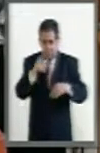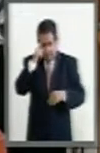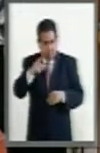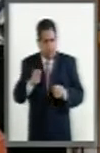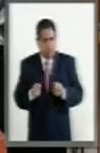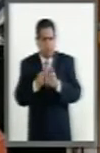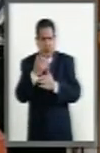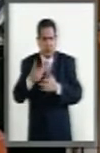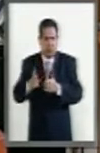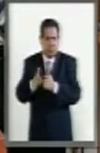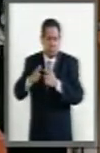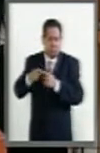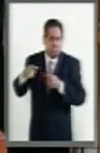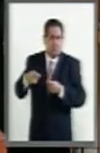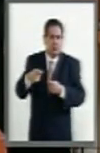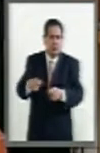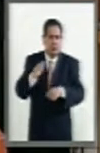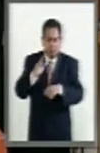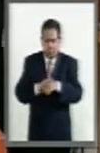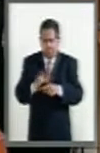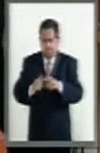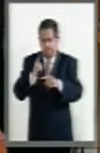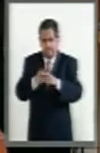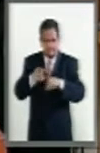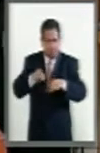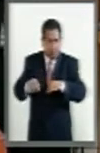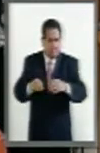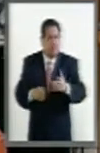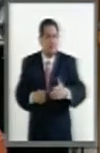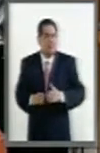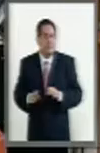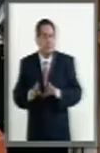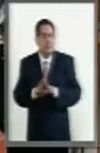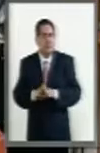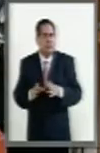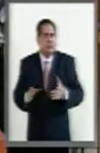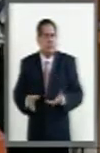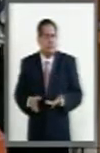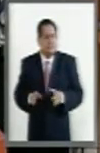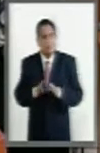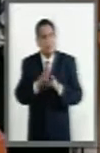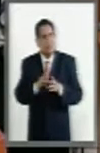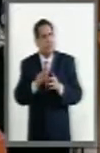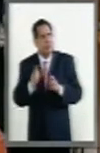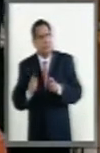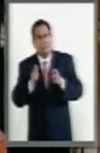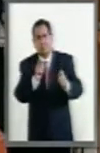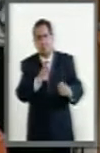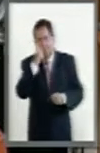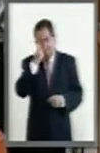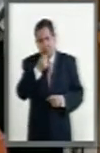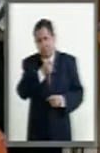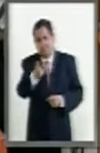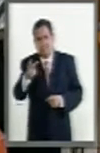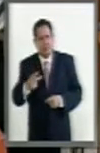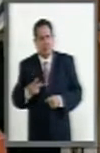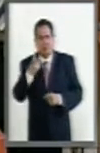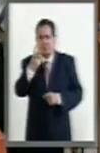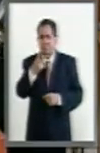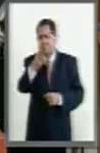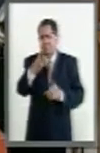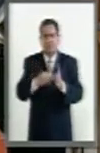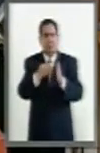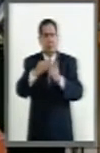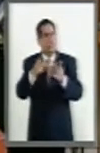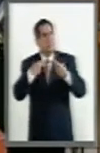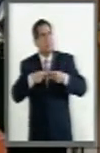nuevas generaciones, quienes se van sumando al mercado del trabajo, ¿cómo vamos a poder atender a